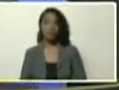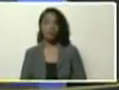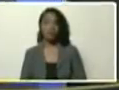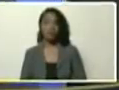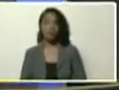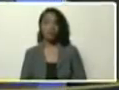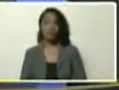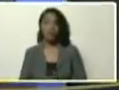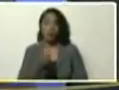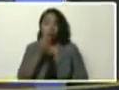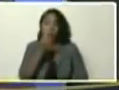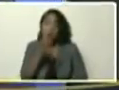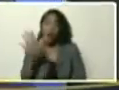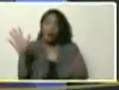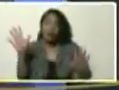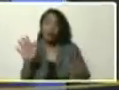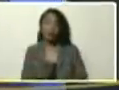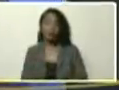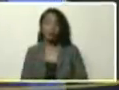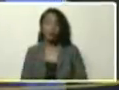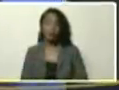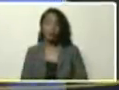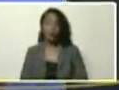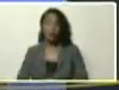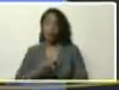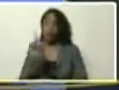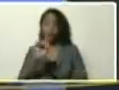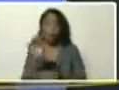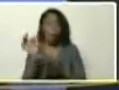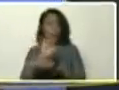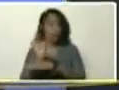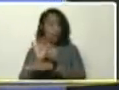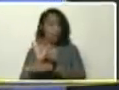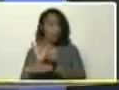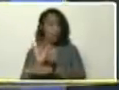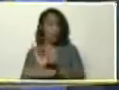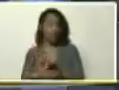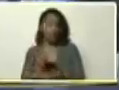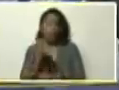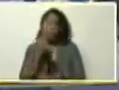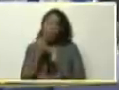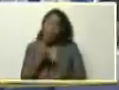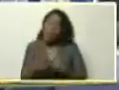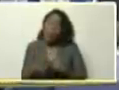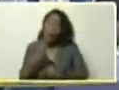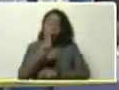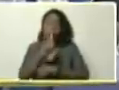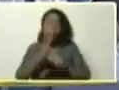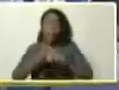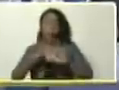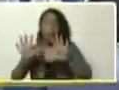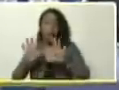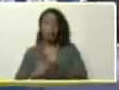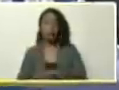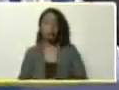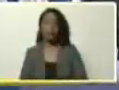Bueno. No te debe haber funcionado, pero el 1x10.